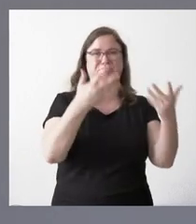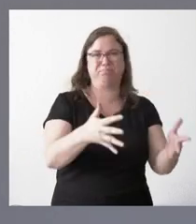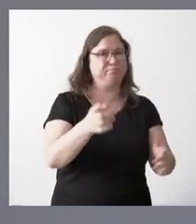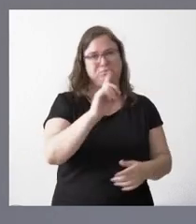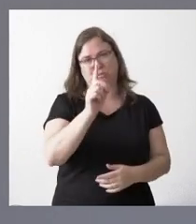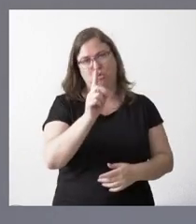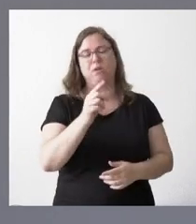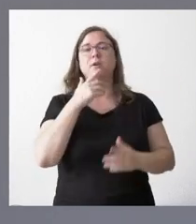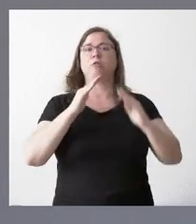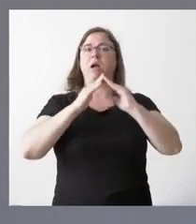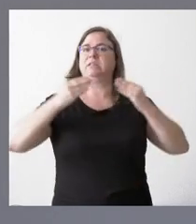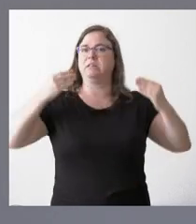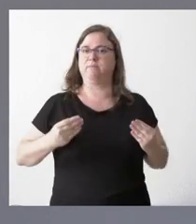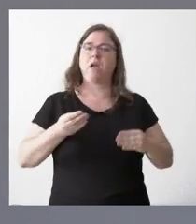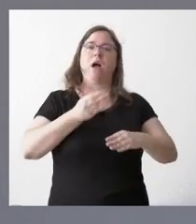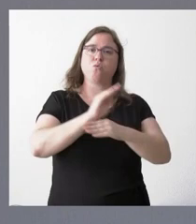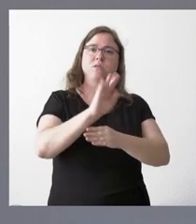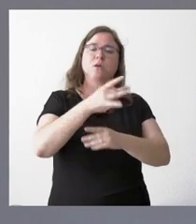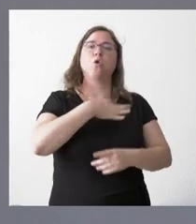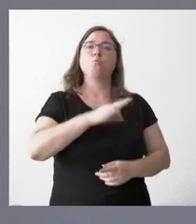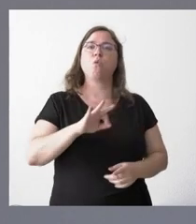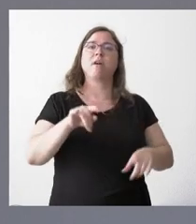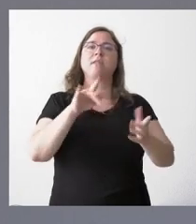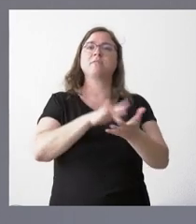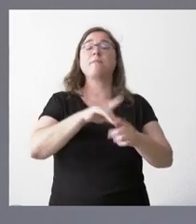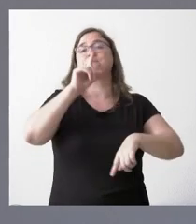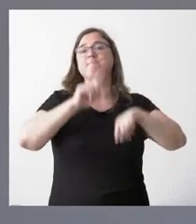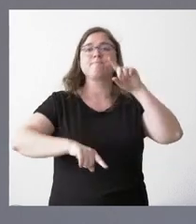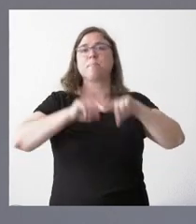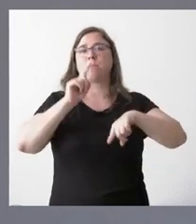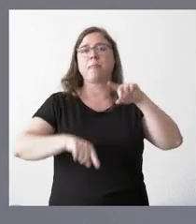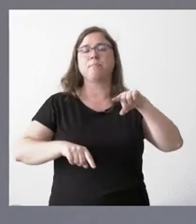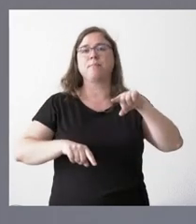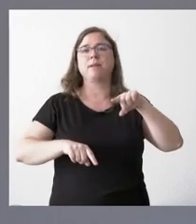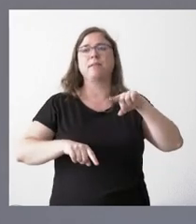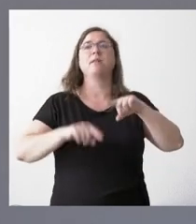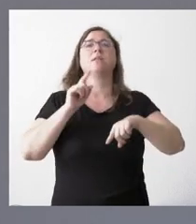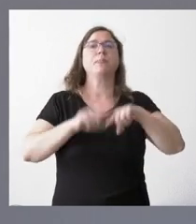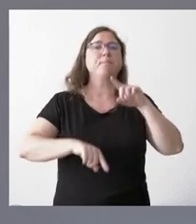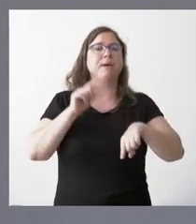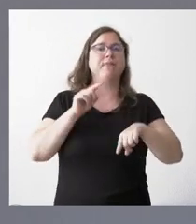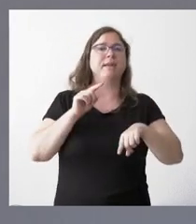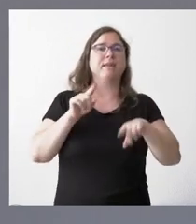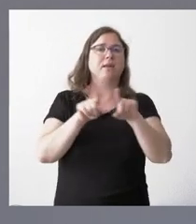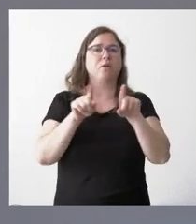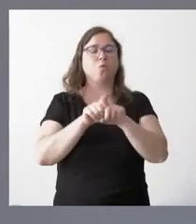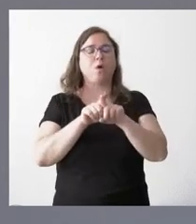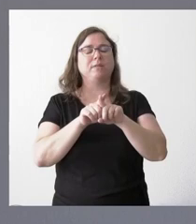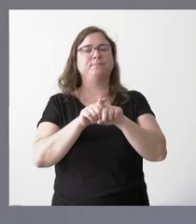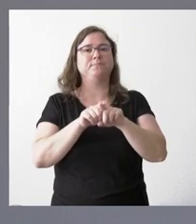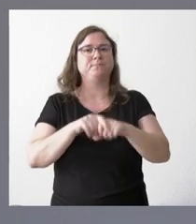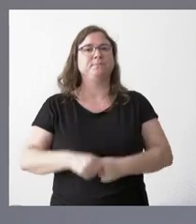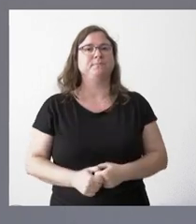la ayuda podrá llegar en función de reponer no solamente la actuación